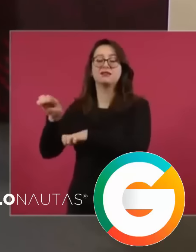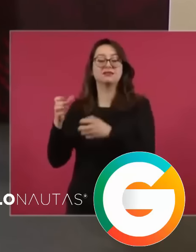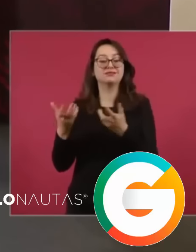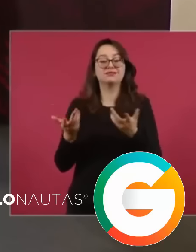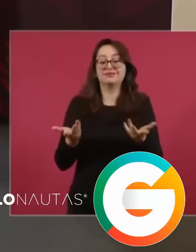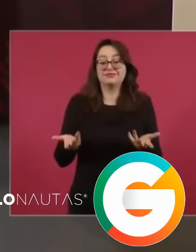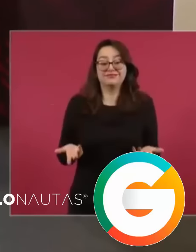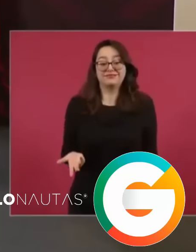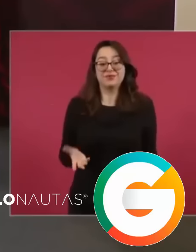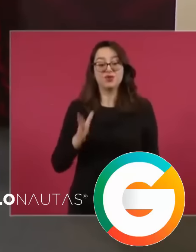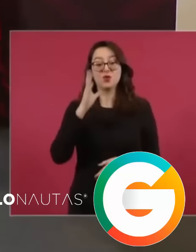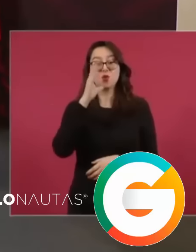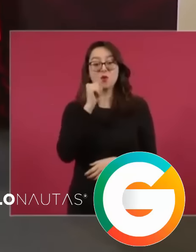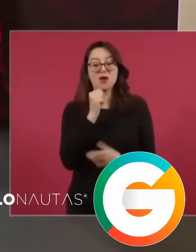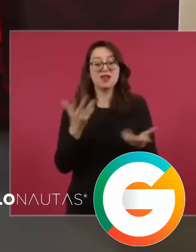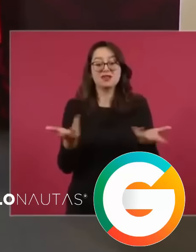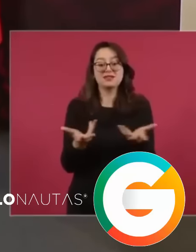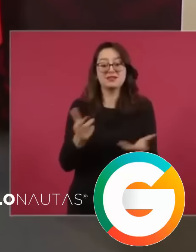Por algo será